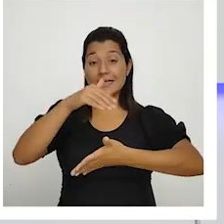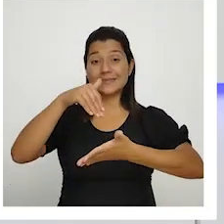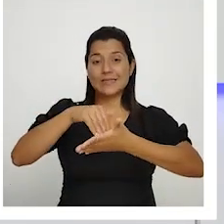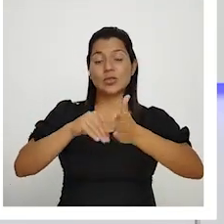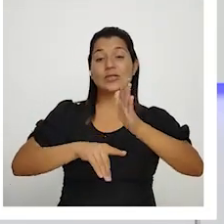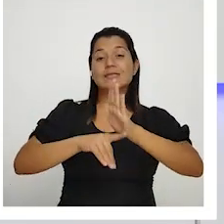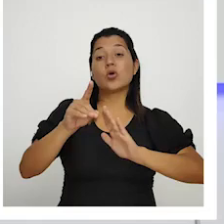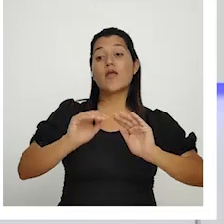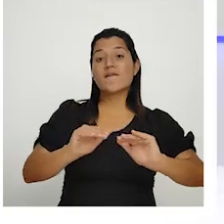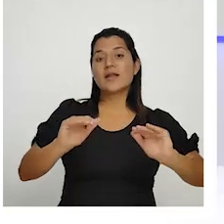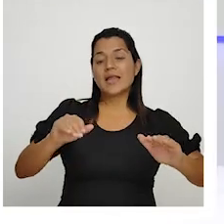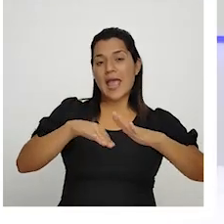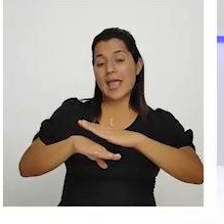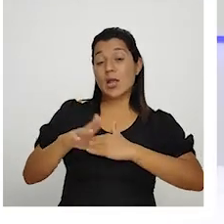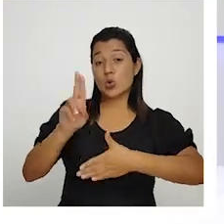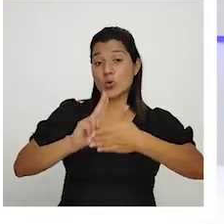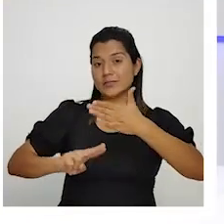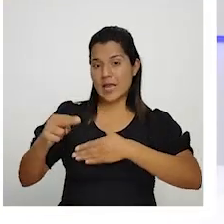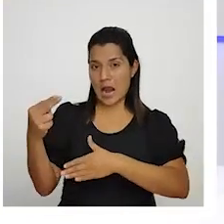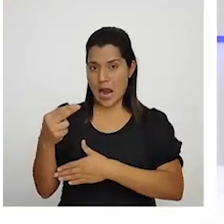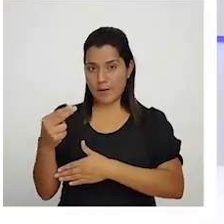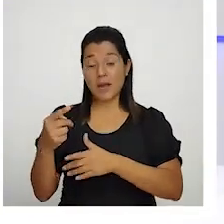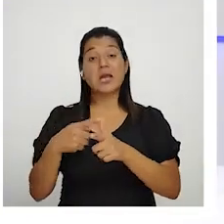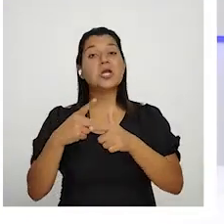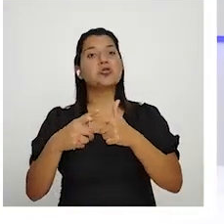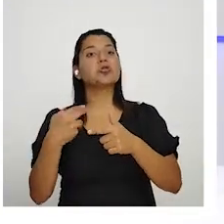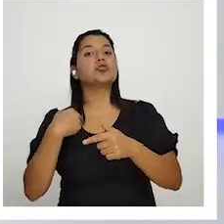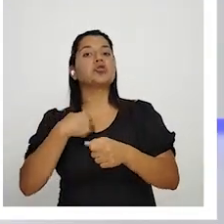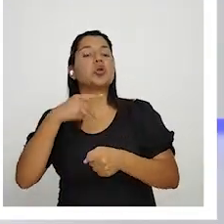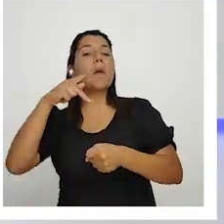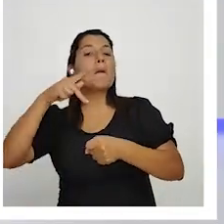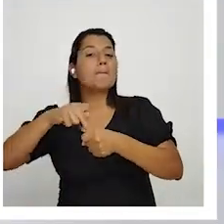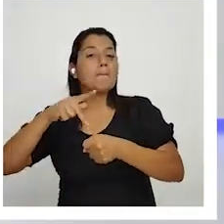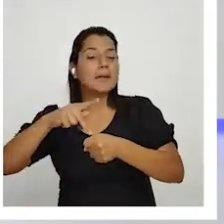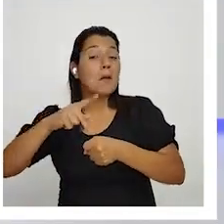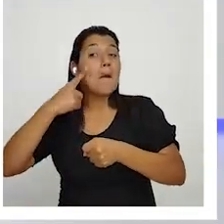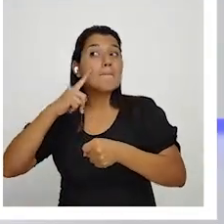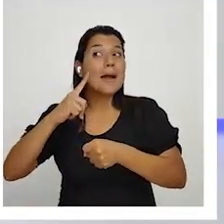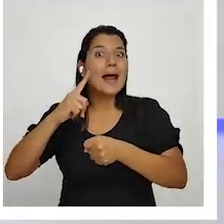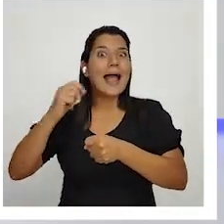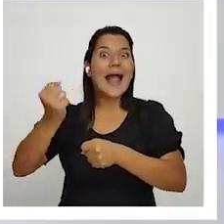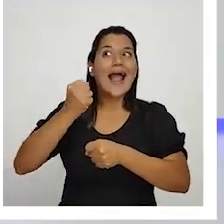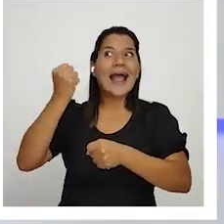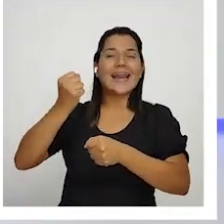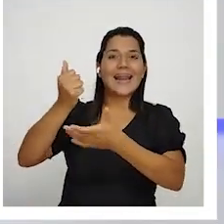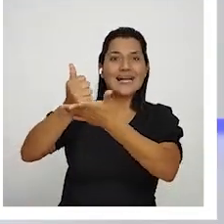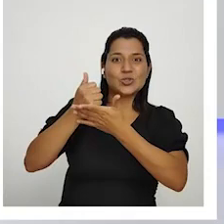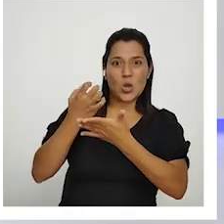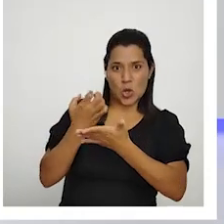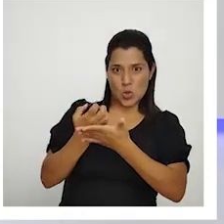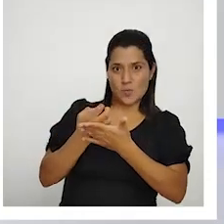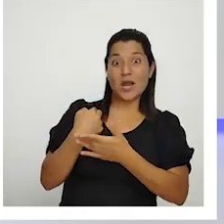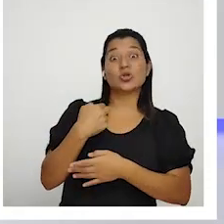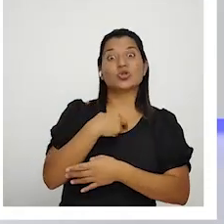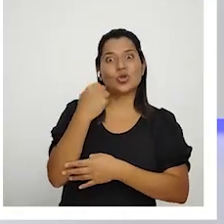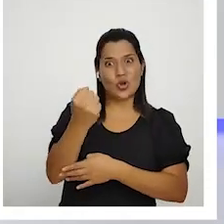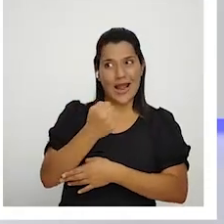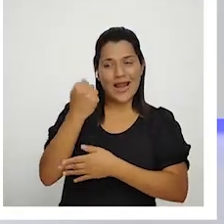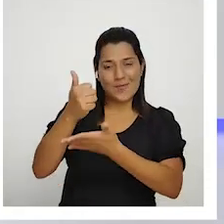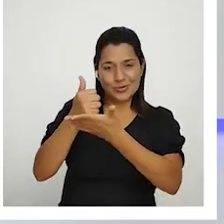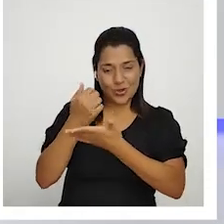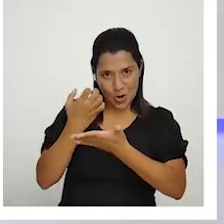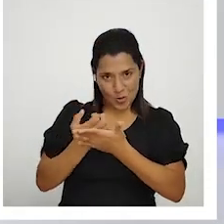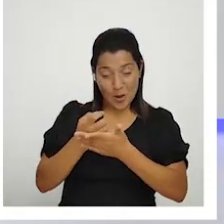Harvard. Entonces, nosotros aplicamos para ganar financiamiento en esa fundación, ganamos financiamiento y junto con el financiamiento